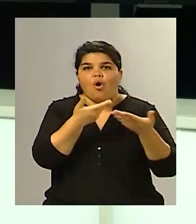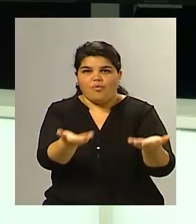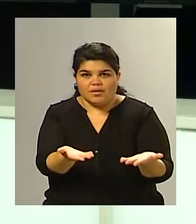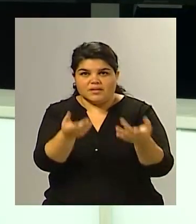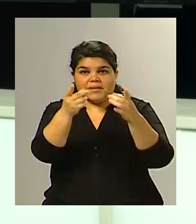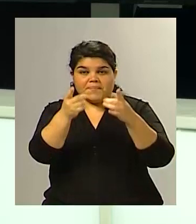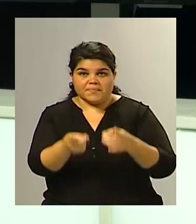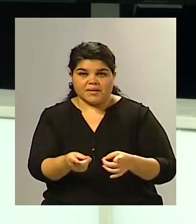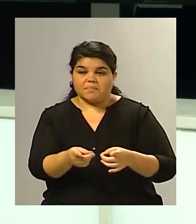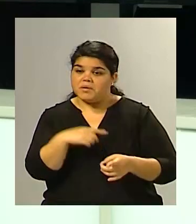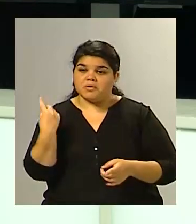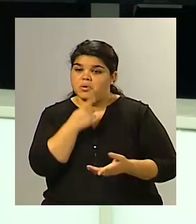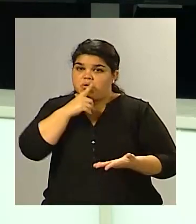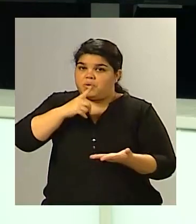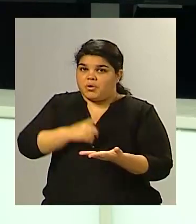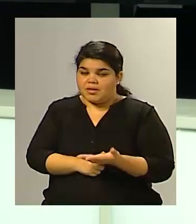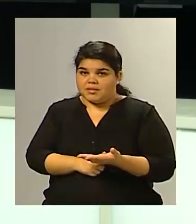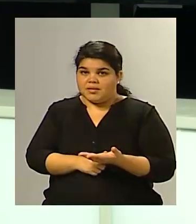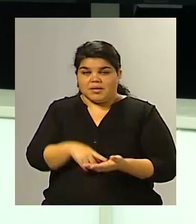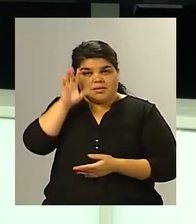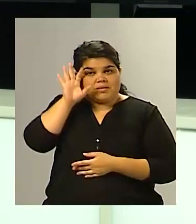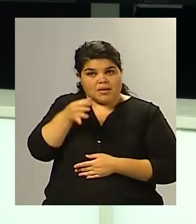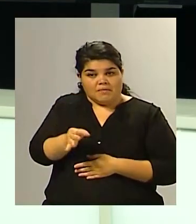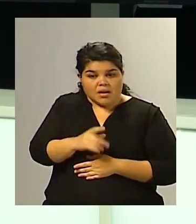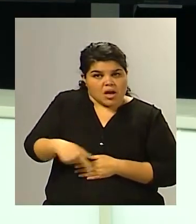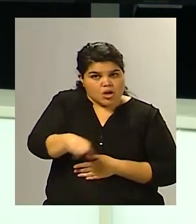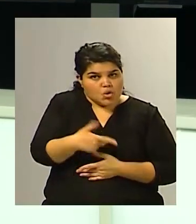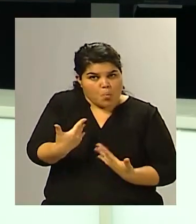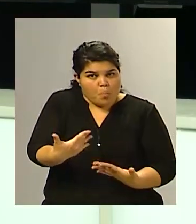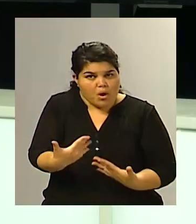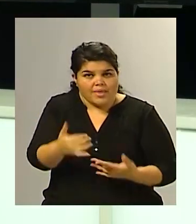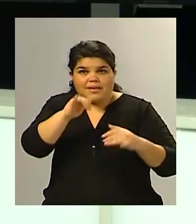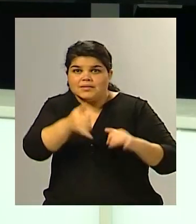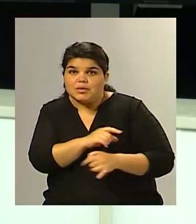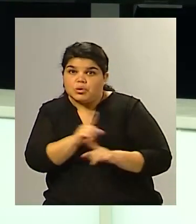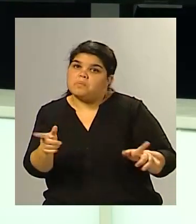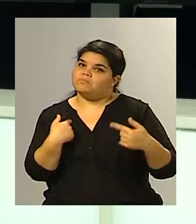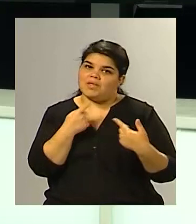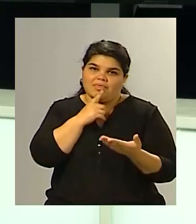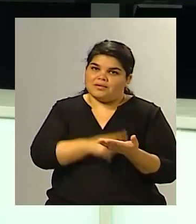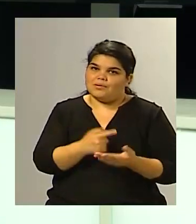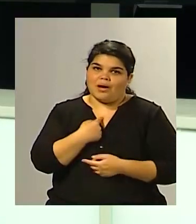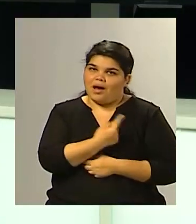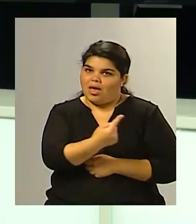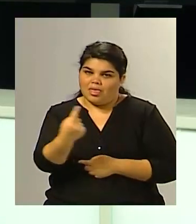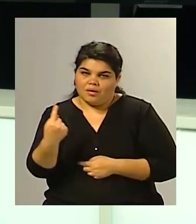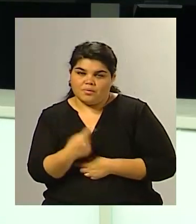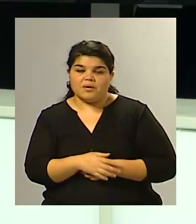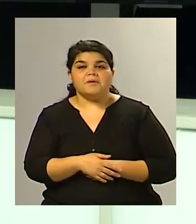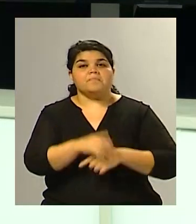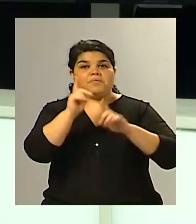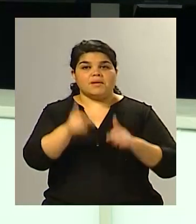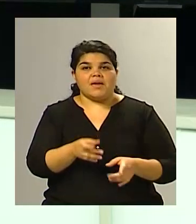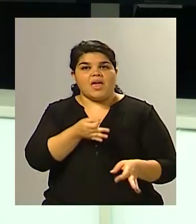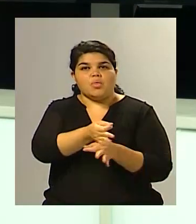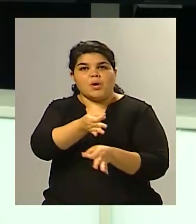en nuestra decisión saber si los chicos finalmente podrán hacer ese viaje o no. En el caso de los viajes educativos es importante tener en cuenta que eso también tiene